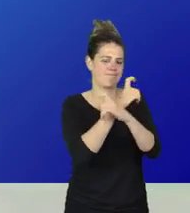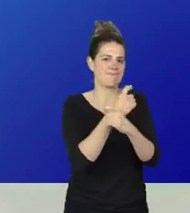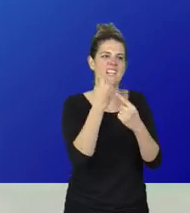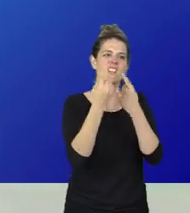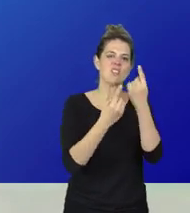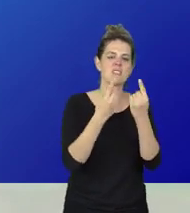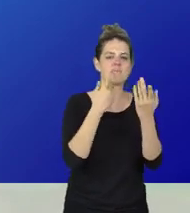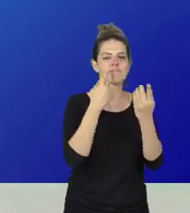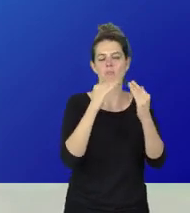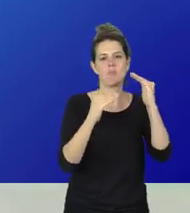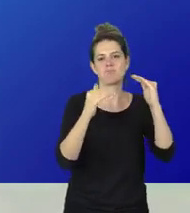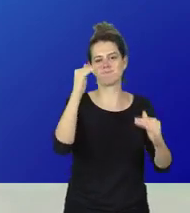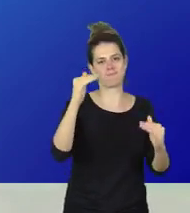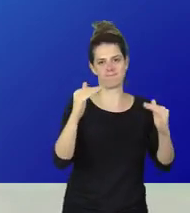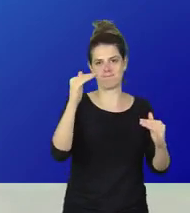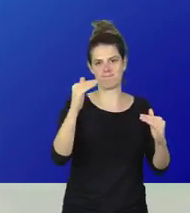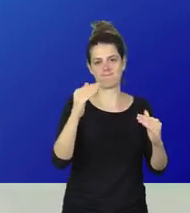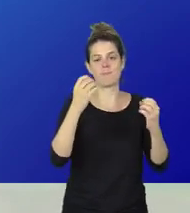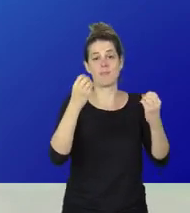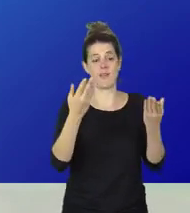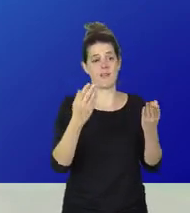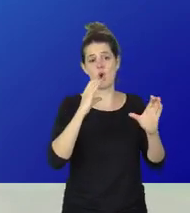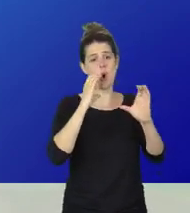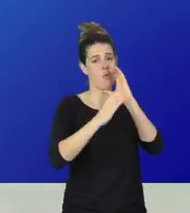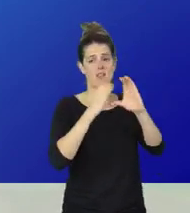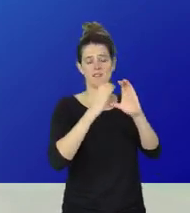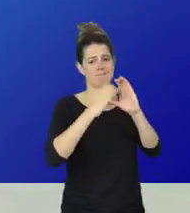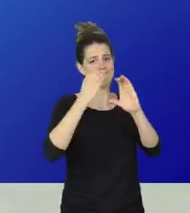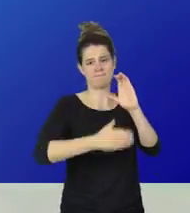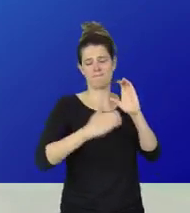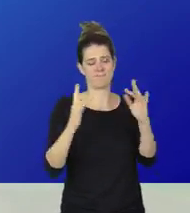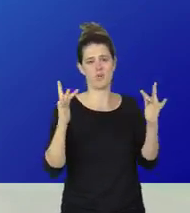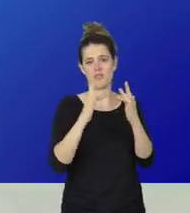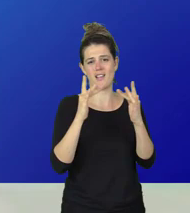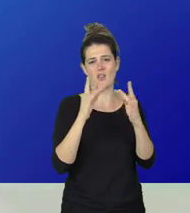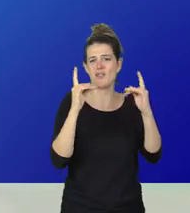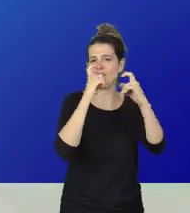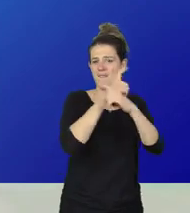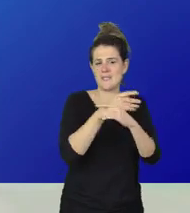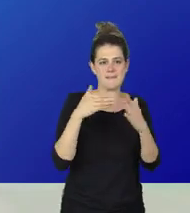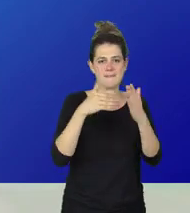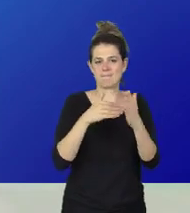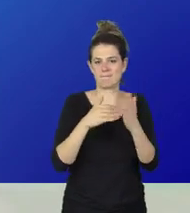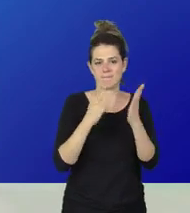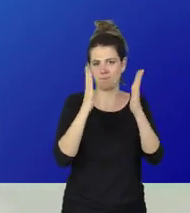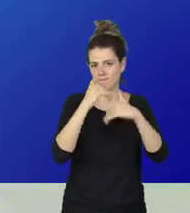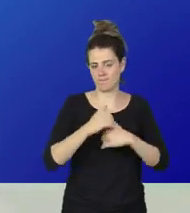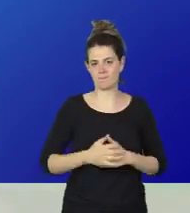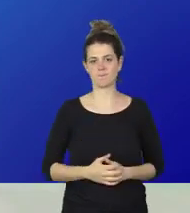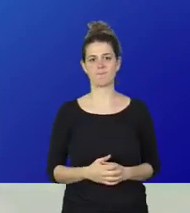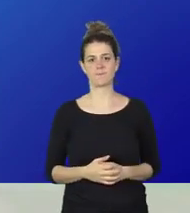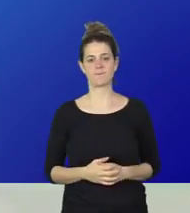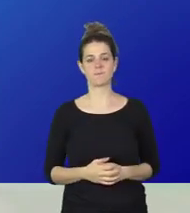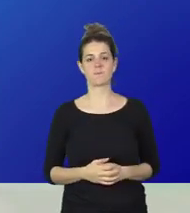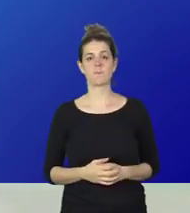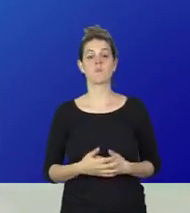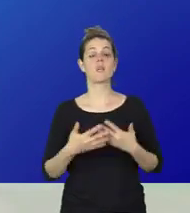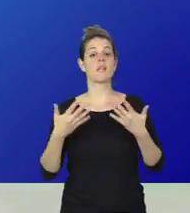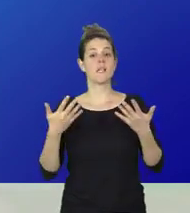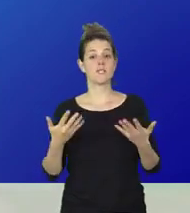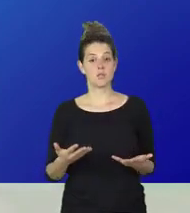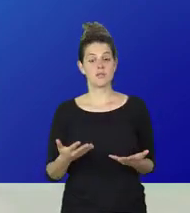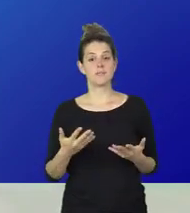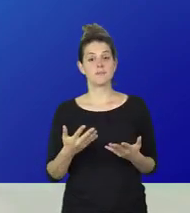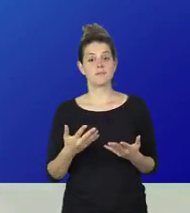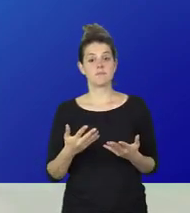más invisibilizados que otros porque era difícil la comunicación, era más difícil establecer un contacto. Entonces,